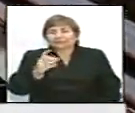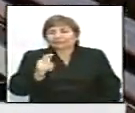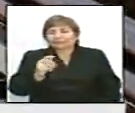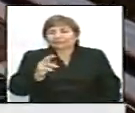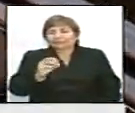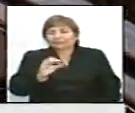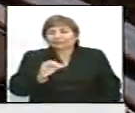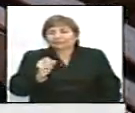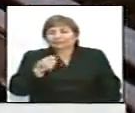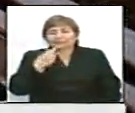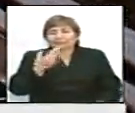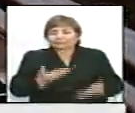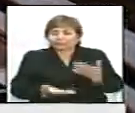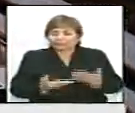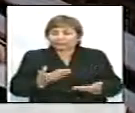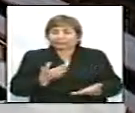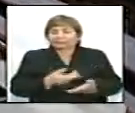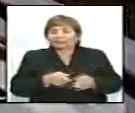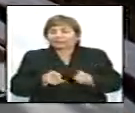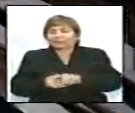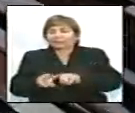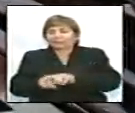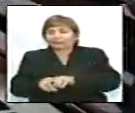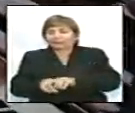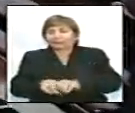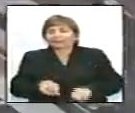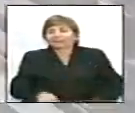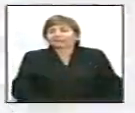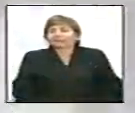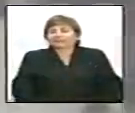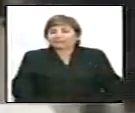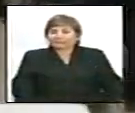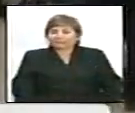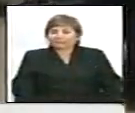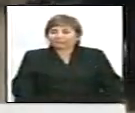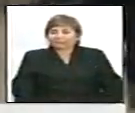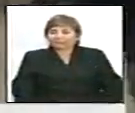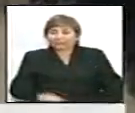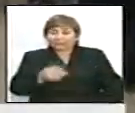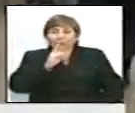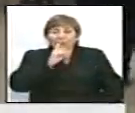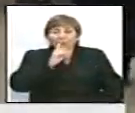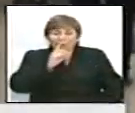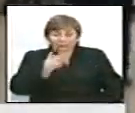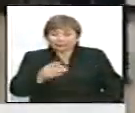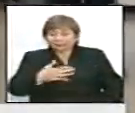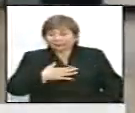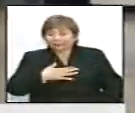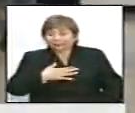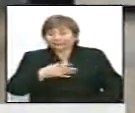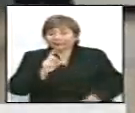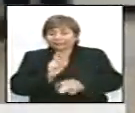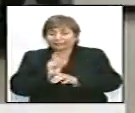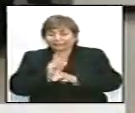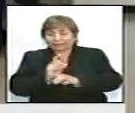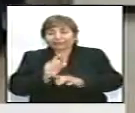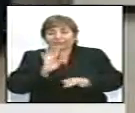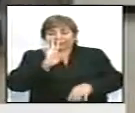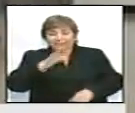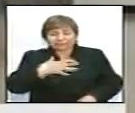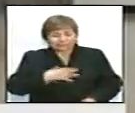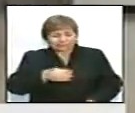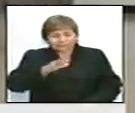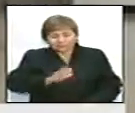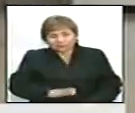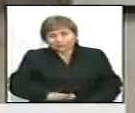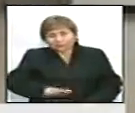por supuesto, también a la vida misma. Yo le enseñé a la edad de 4 años, empecé a enseñar, a darle sus